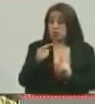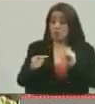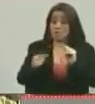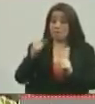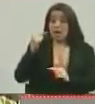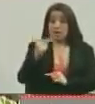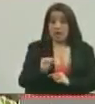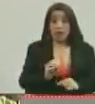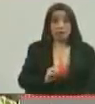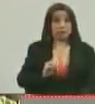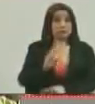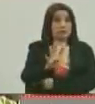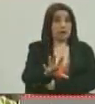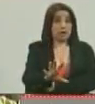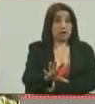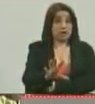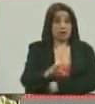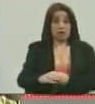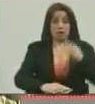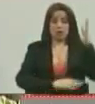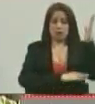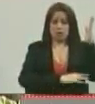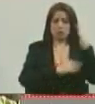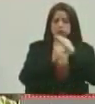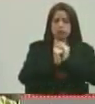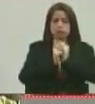los de la jerarquía eclesiástica